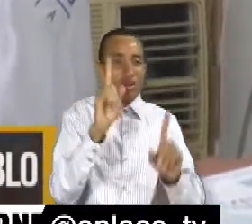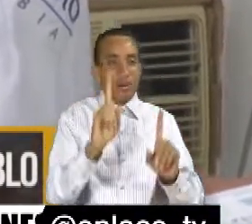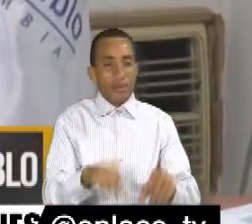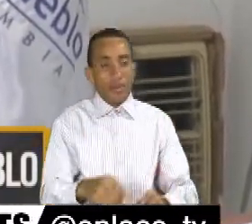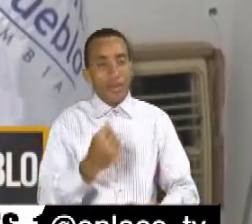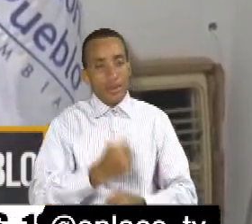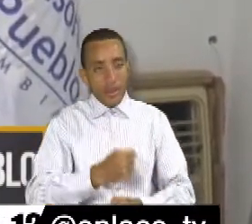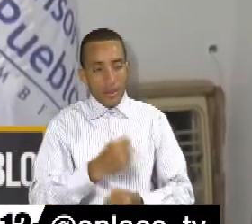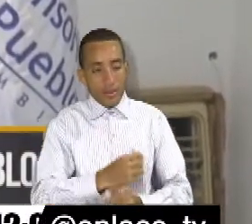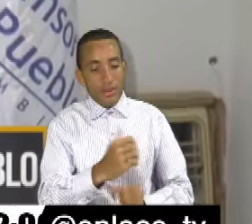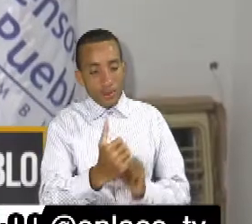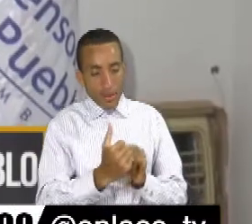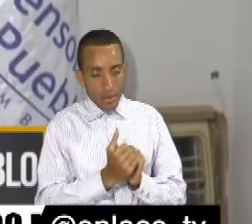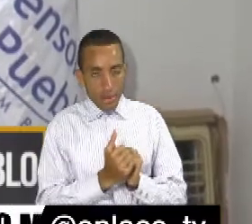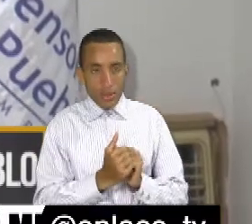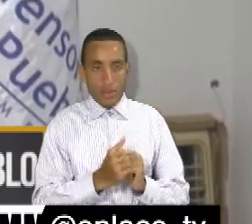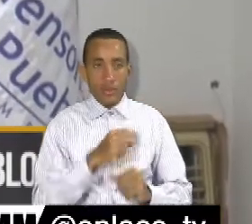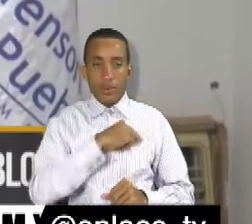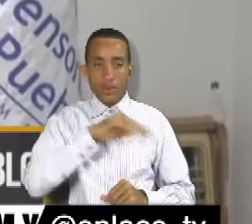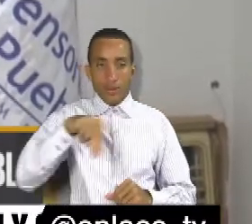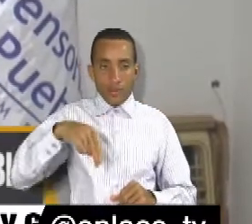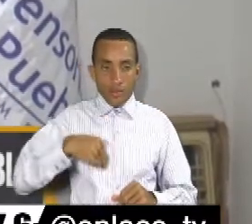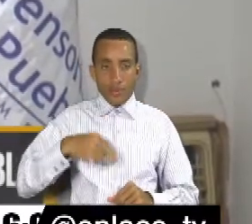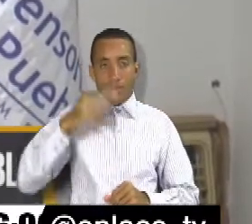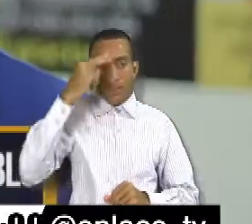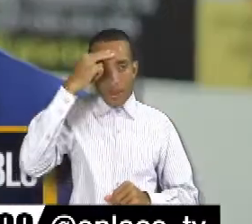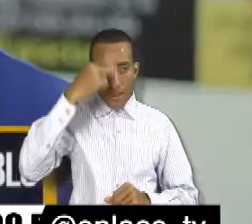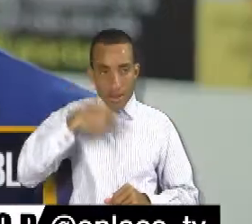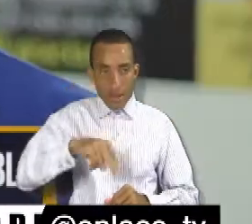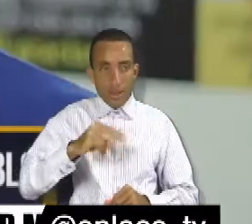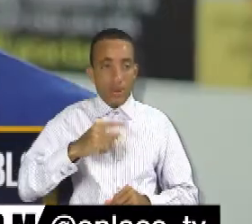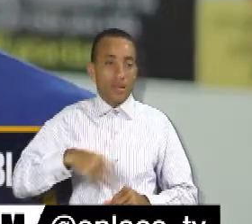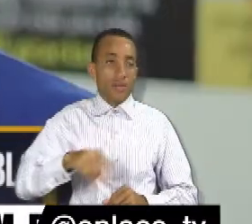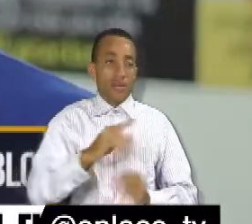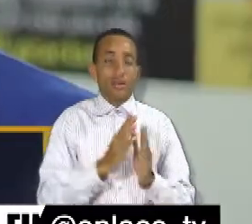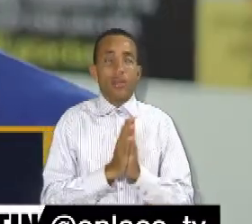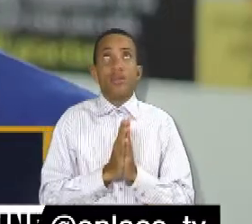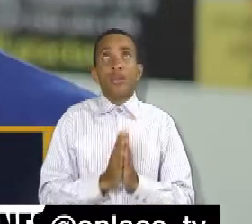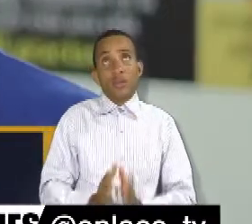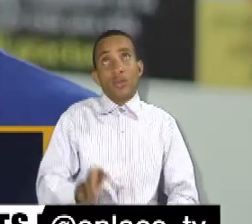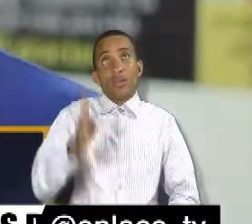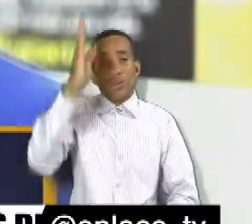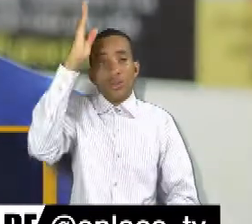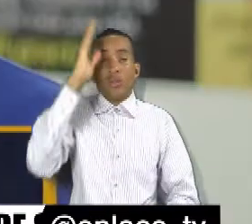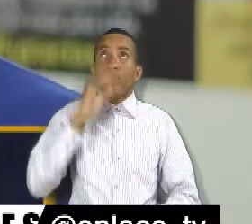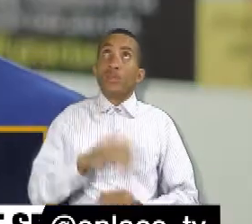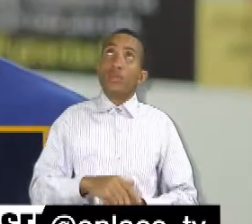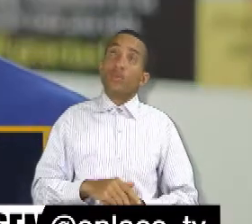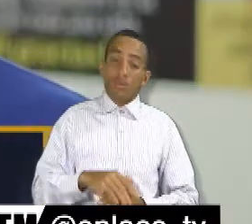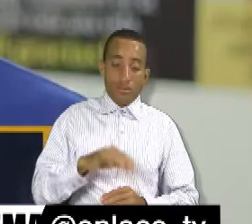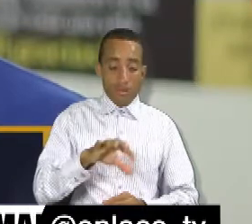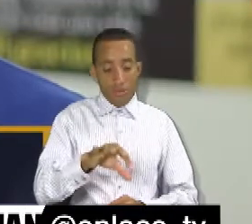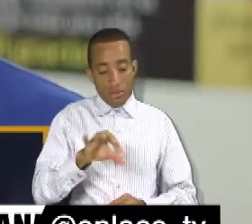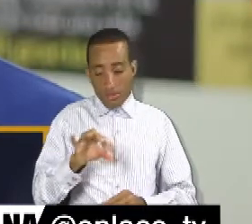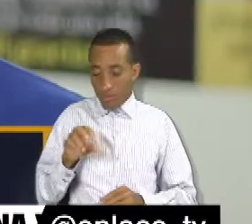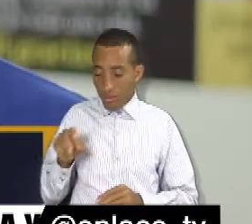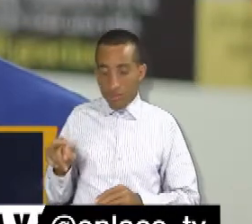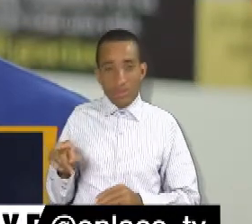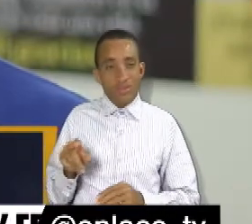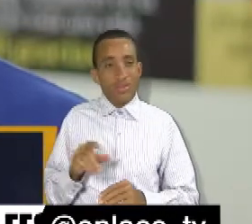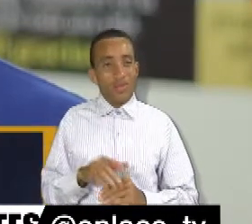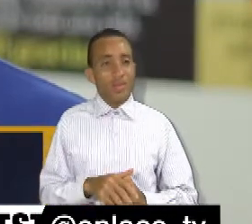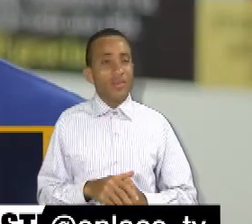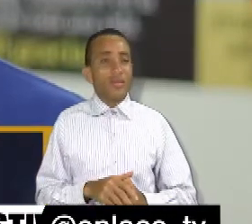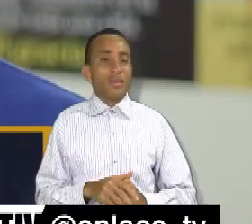con nosotros, a sus hijos, y que mi Dios lo tenga ya en su reino. Entonces mi condolencia, y me eche